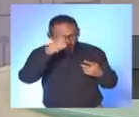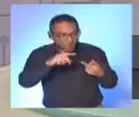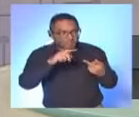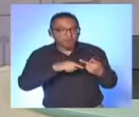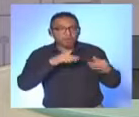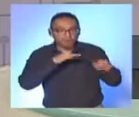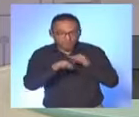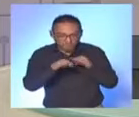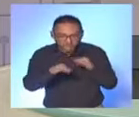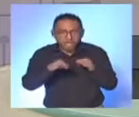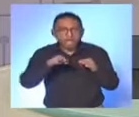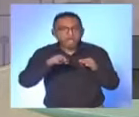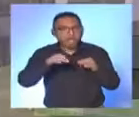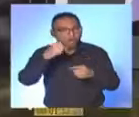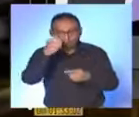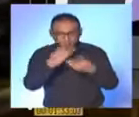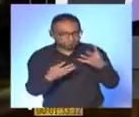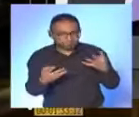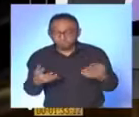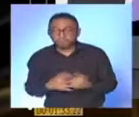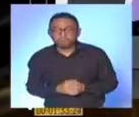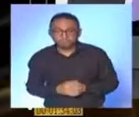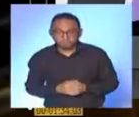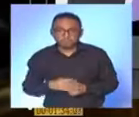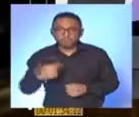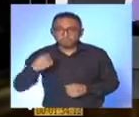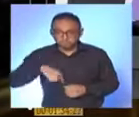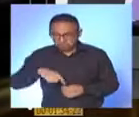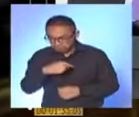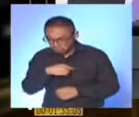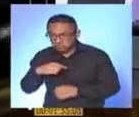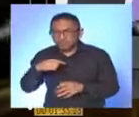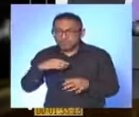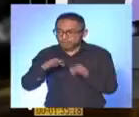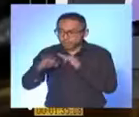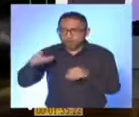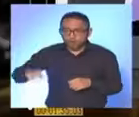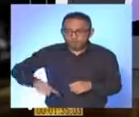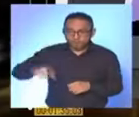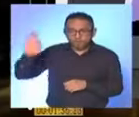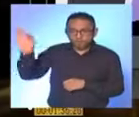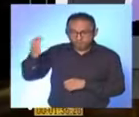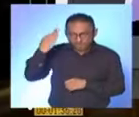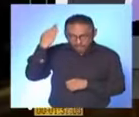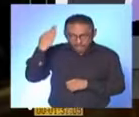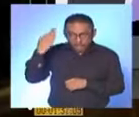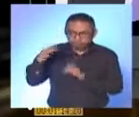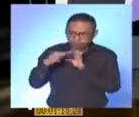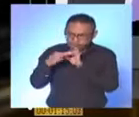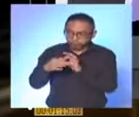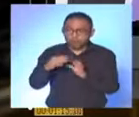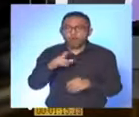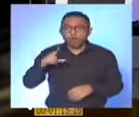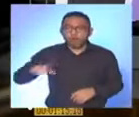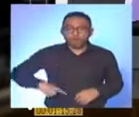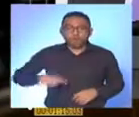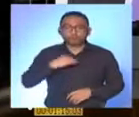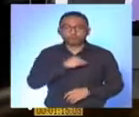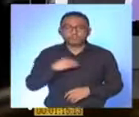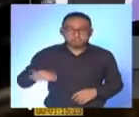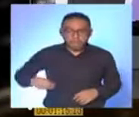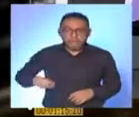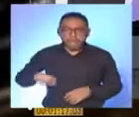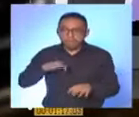de trabajo. Hemos estado trabajando siempre de la mano con el gobierno federal, por supuesto con los gobiernos municipales, con todos